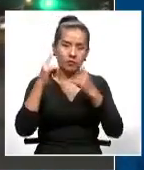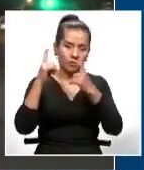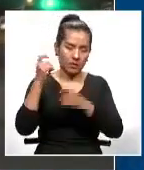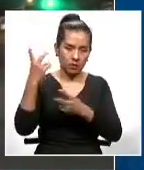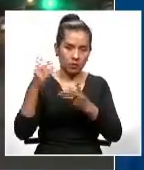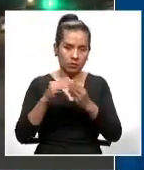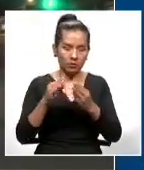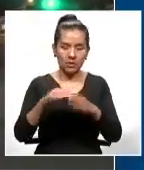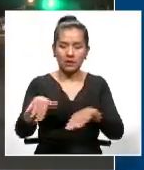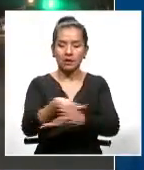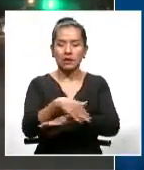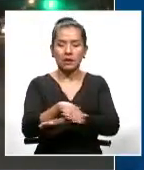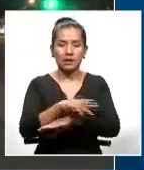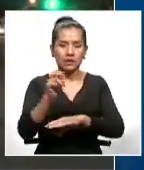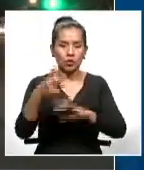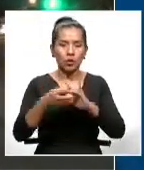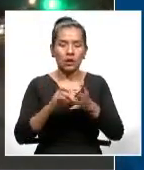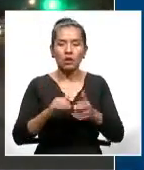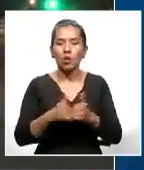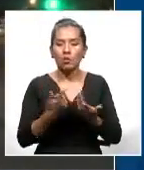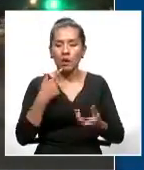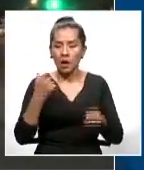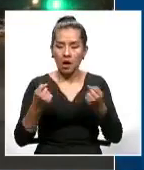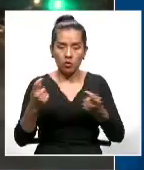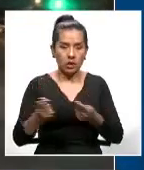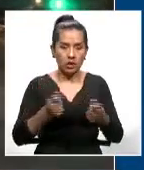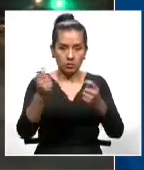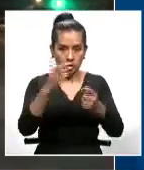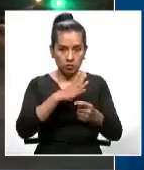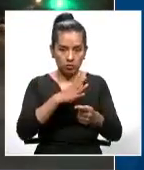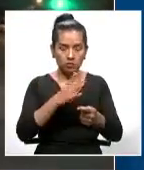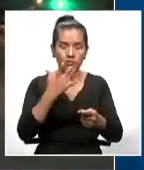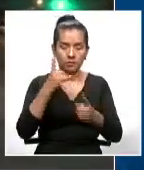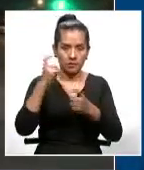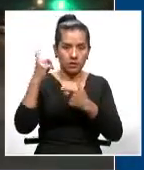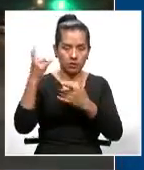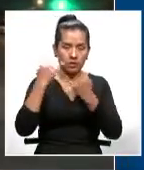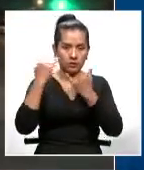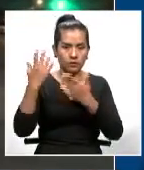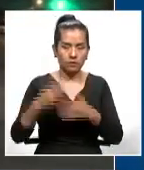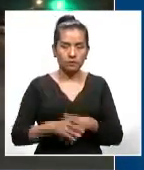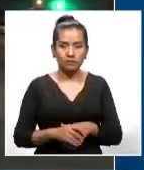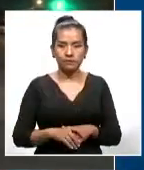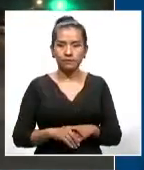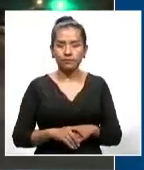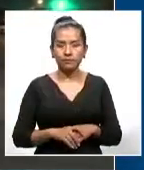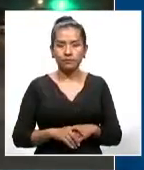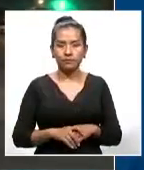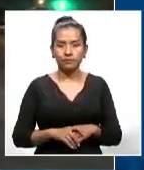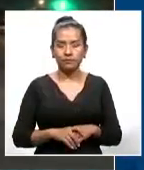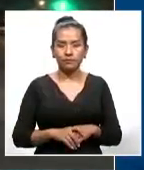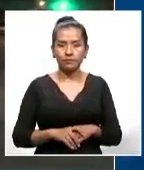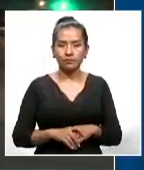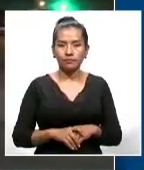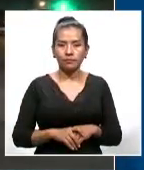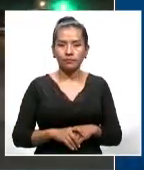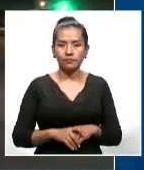estas inmediaciones en Santa Cruz de la Sierra. Adelante, por favor, con el reporte desde el segundo anillo.